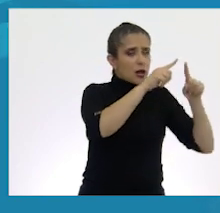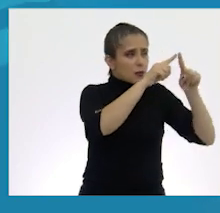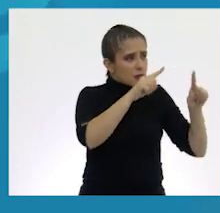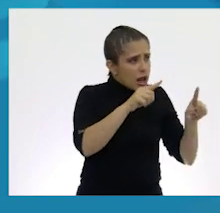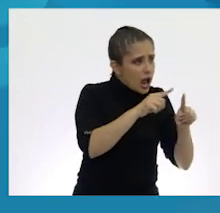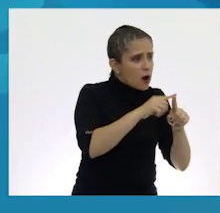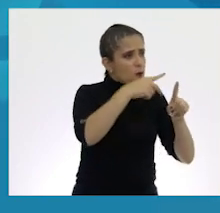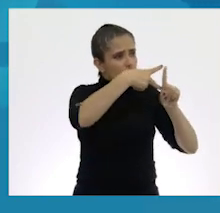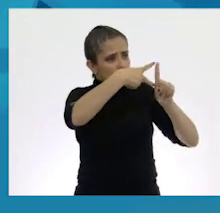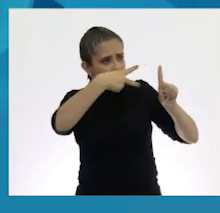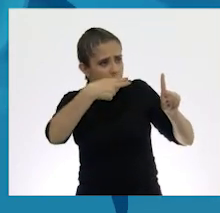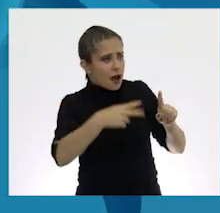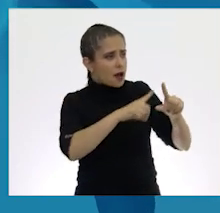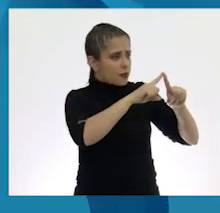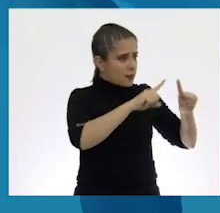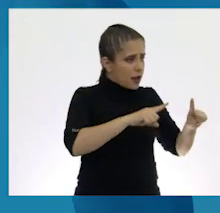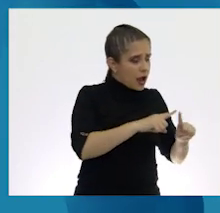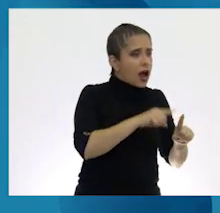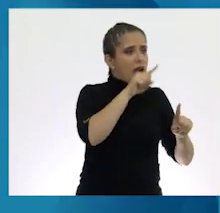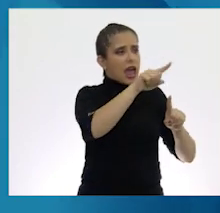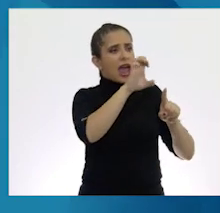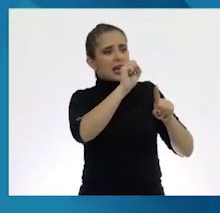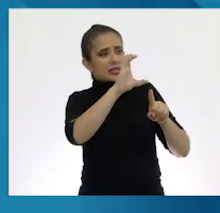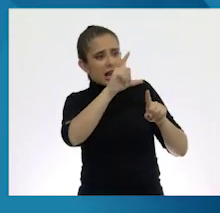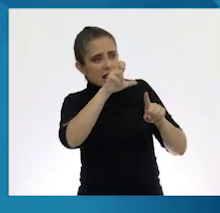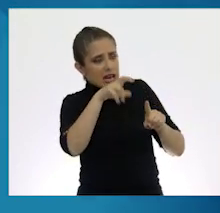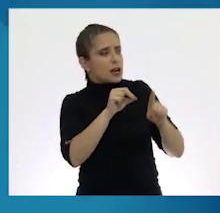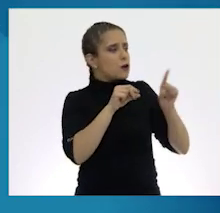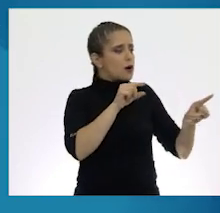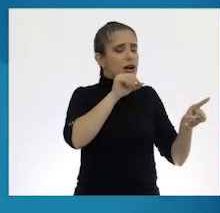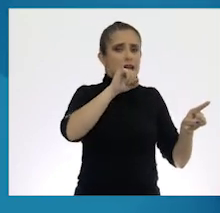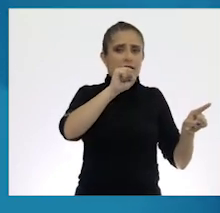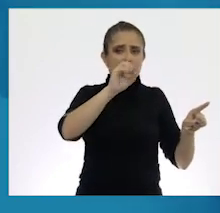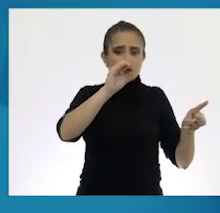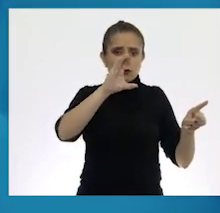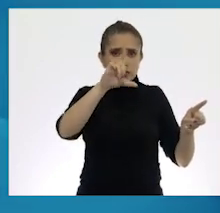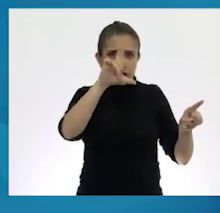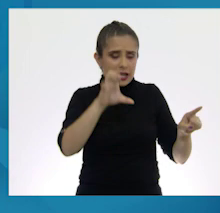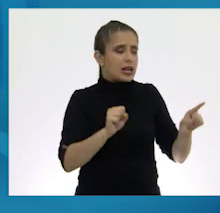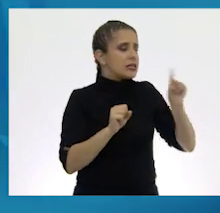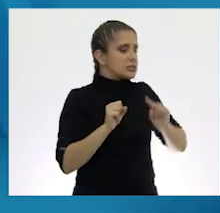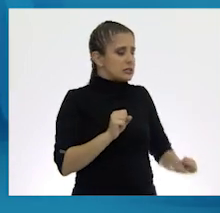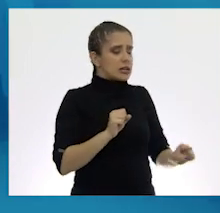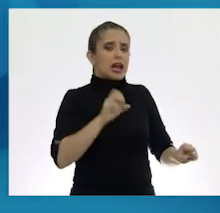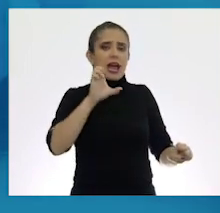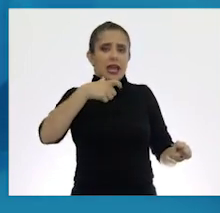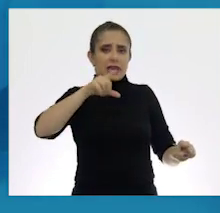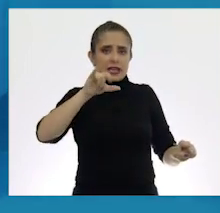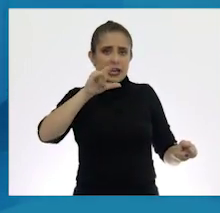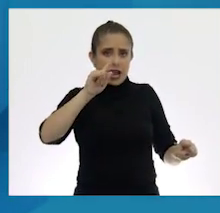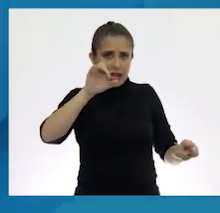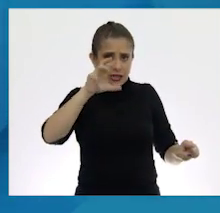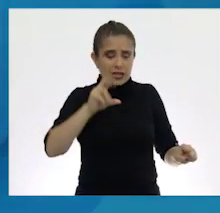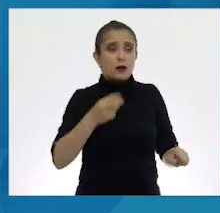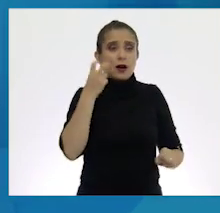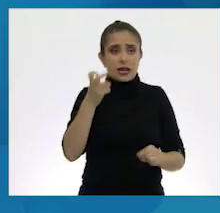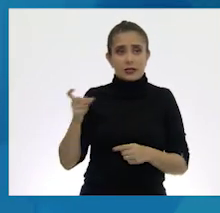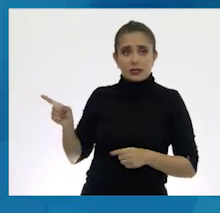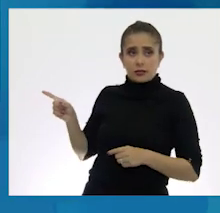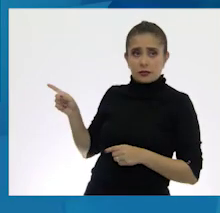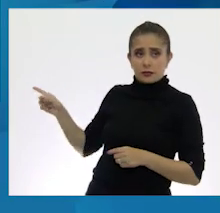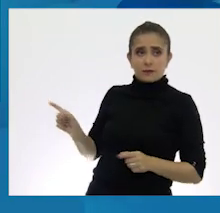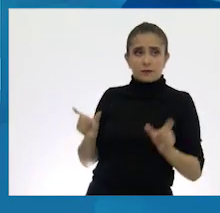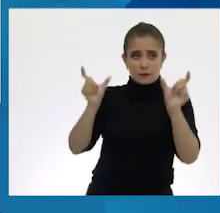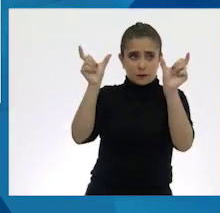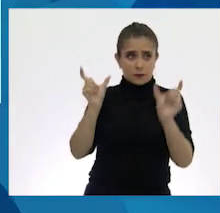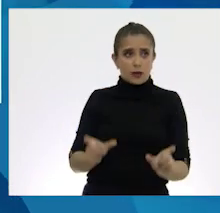cuáles son escalenos y cuáles isósceles y registren en las tablas de abajo los números de los triángulos según